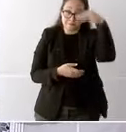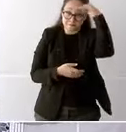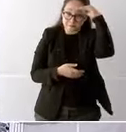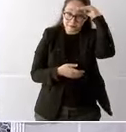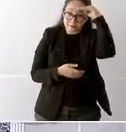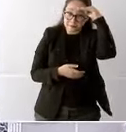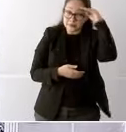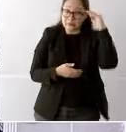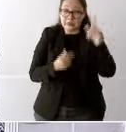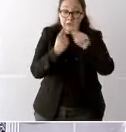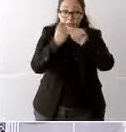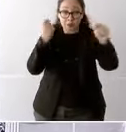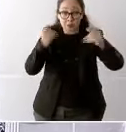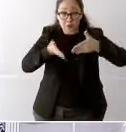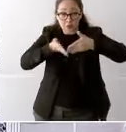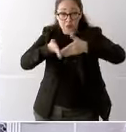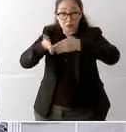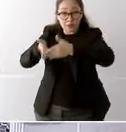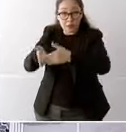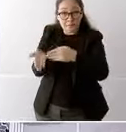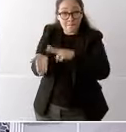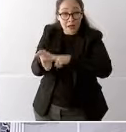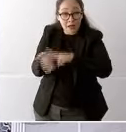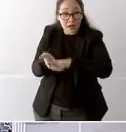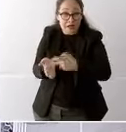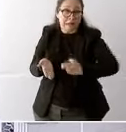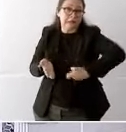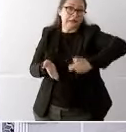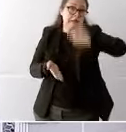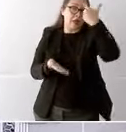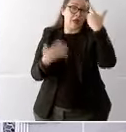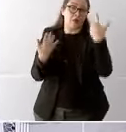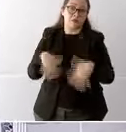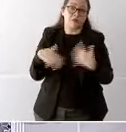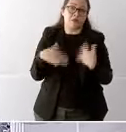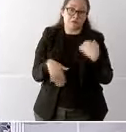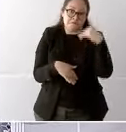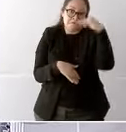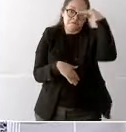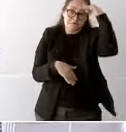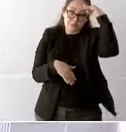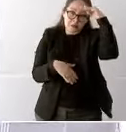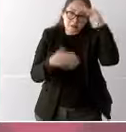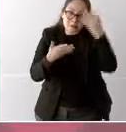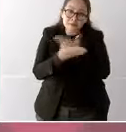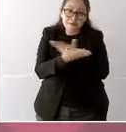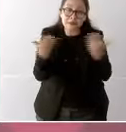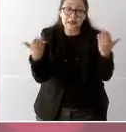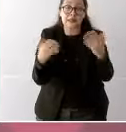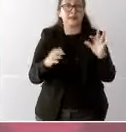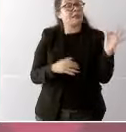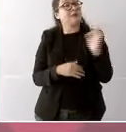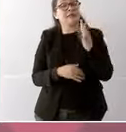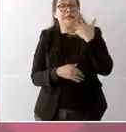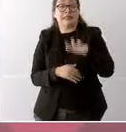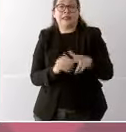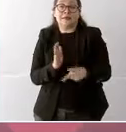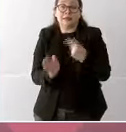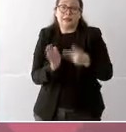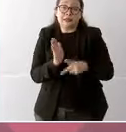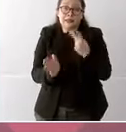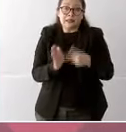del transporte marítimo en estos tiempos, hasta 10 veces más.